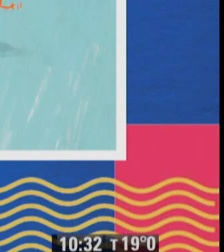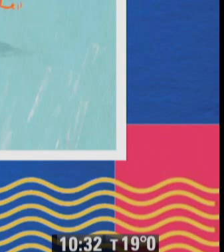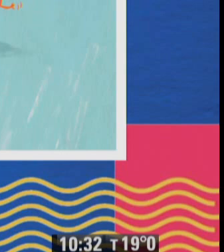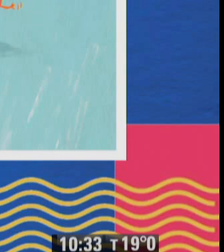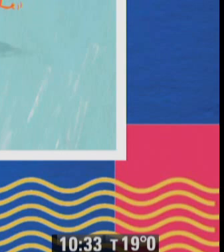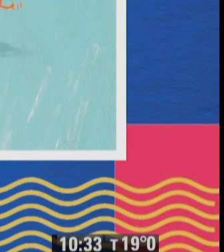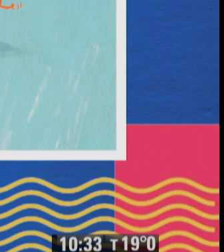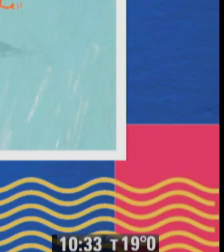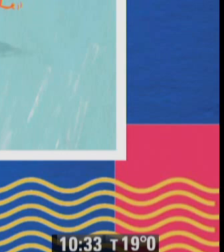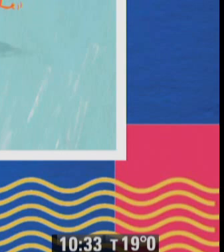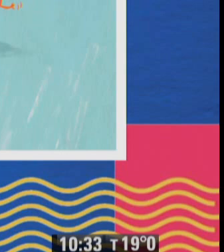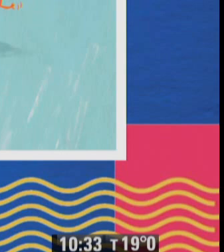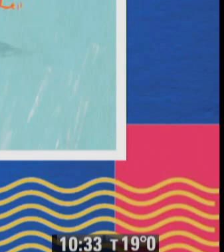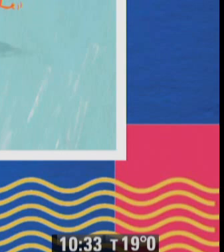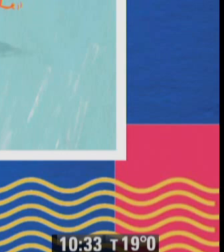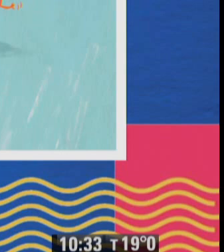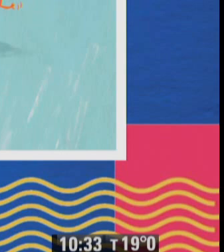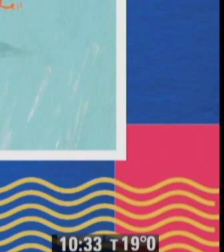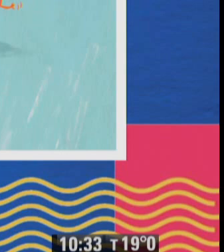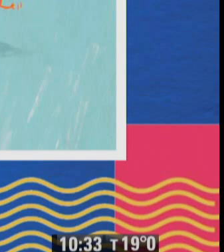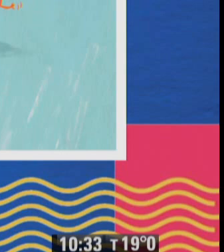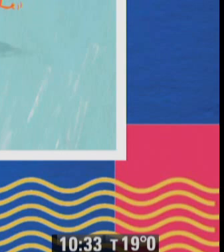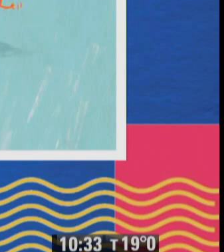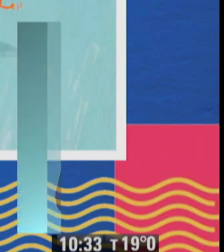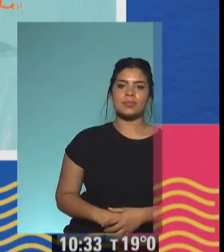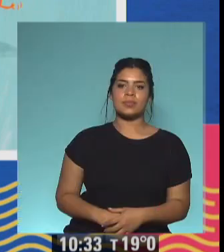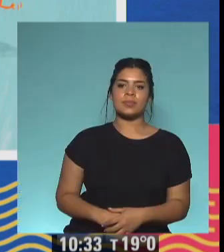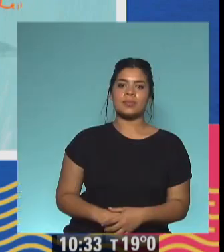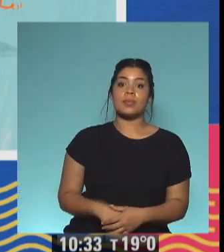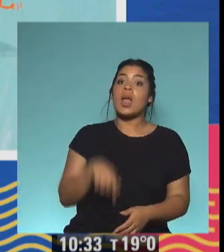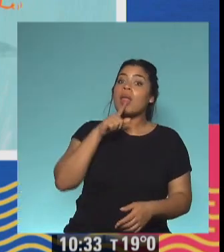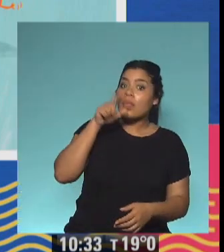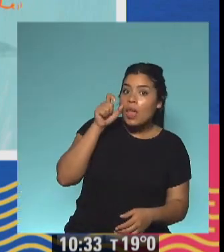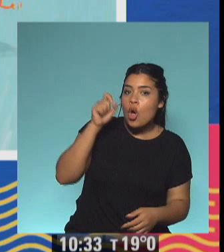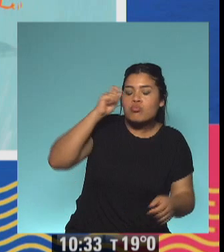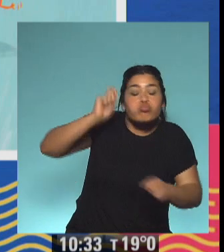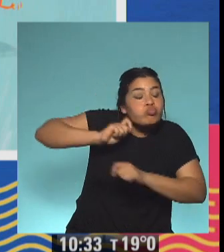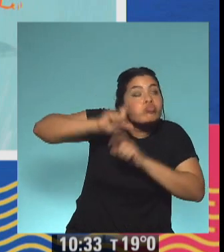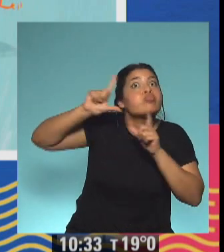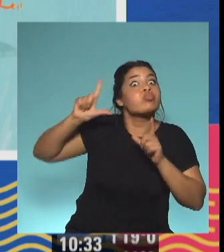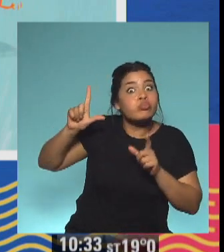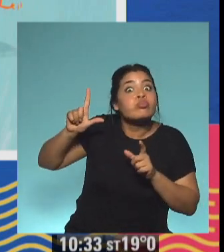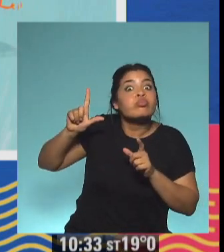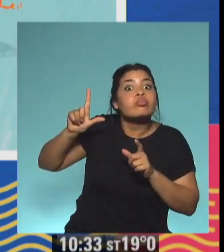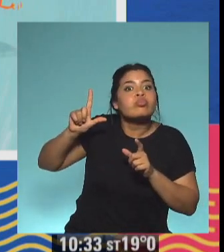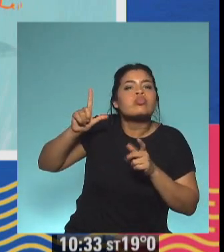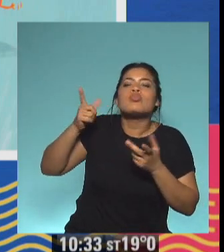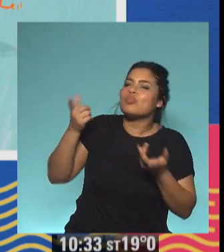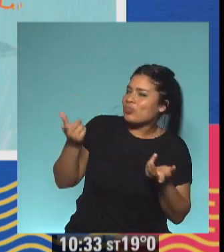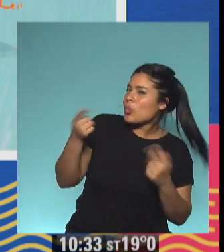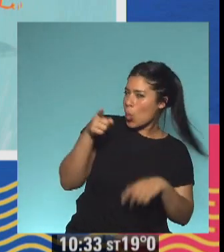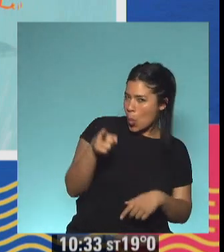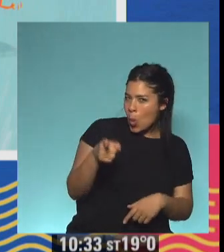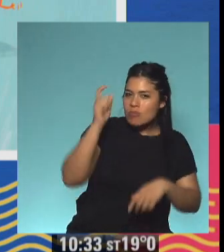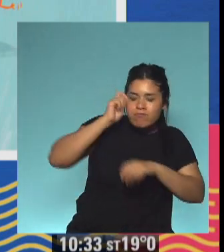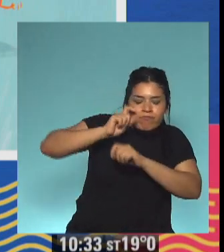para conocer estos lugares, dijo Pájaro Amarillo. Claro. Teo tuvo una idea. ¿Por qué no inventás algo para